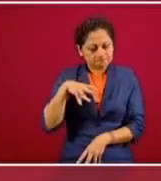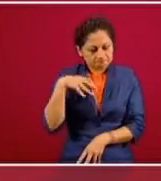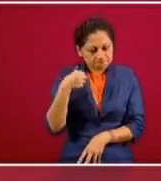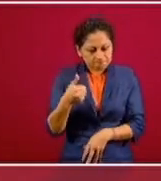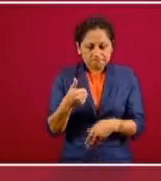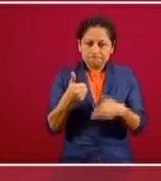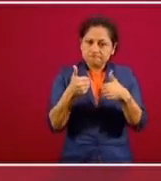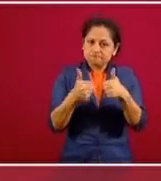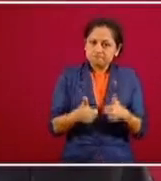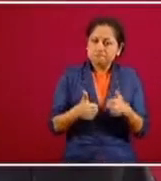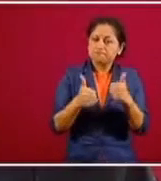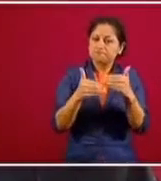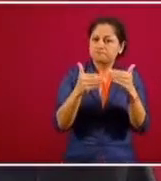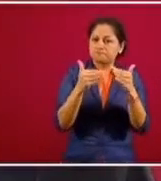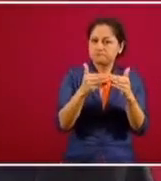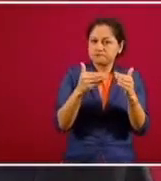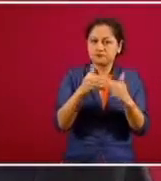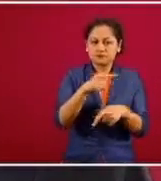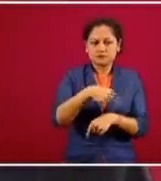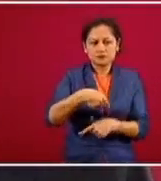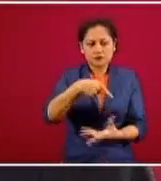ayudando, cuidándose,